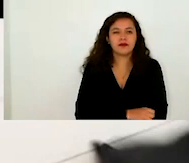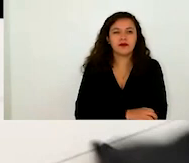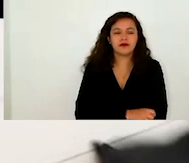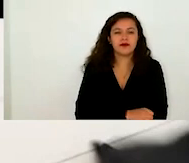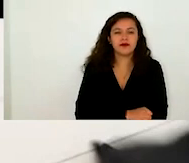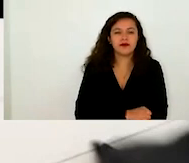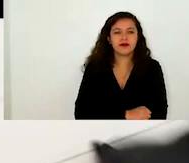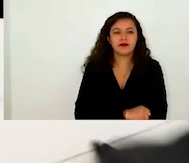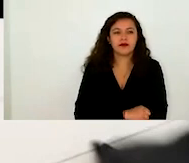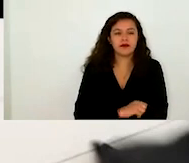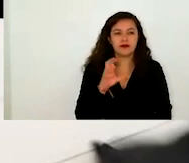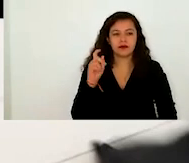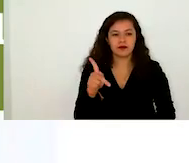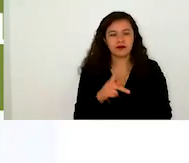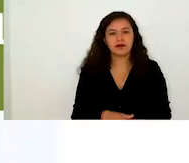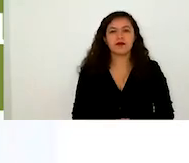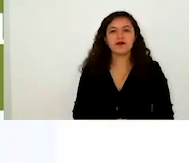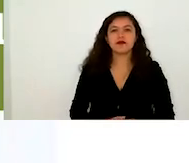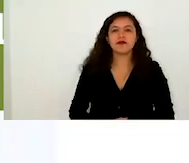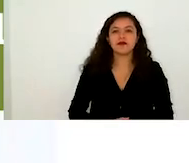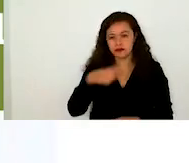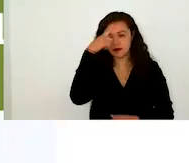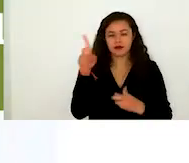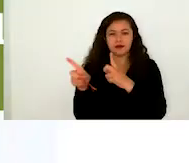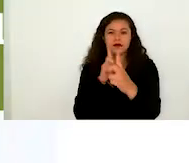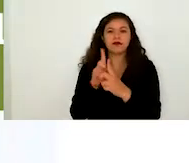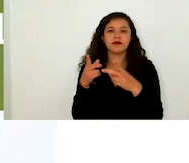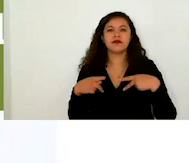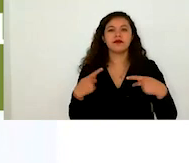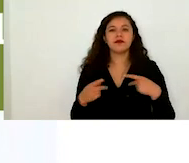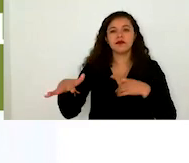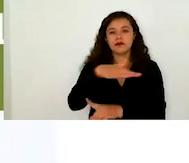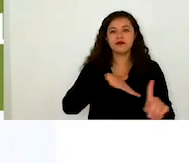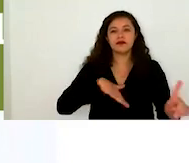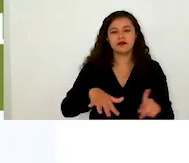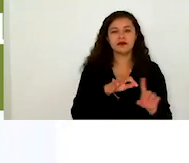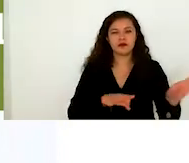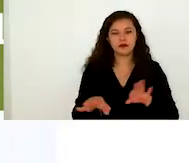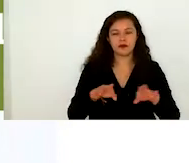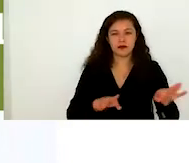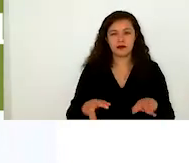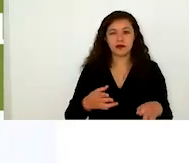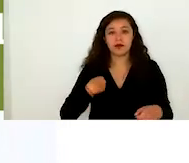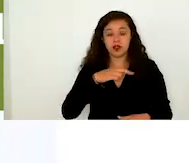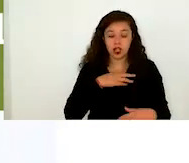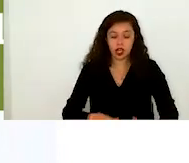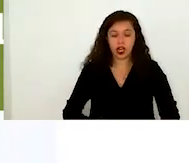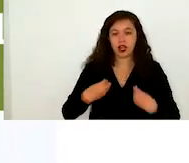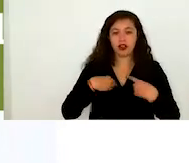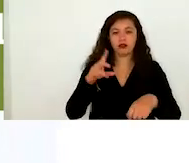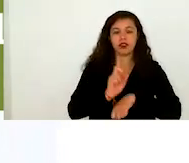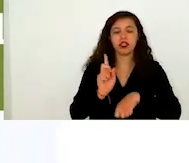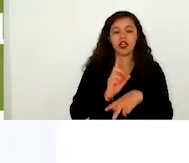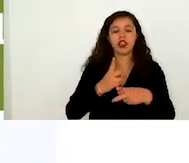ok las relaciones interpersonales en el ámbito laboral en nuestra vida diaria se desarrollan en